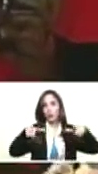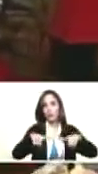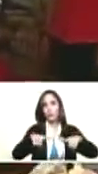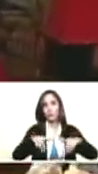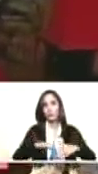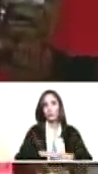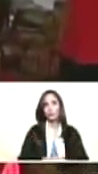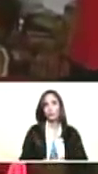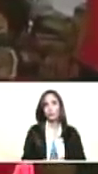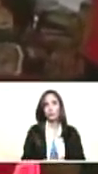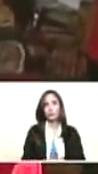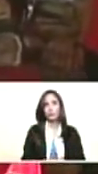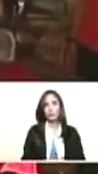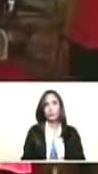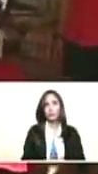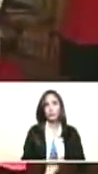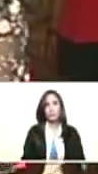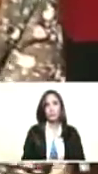Soberano.